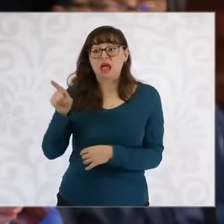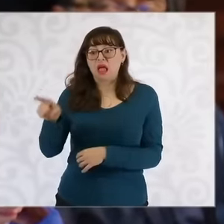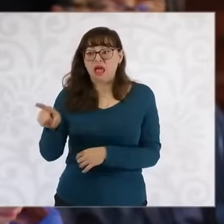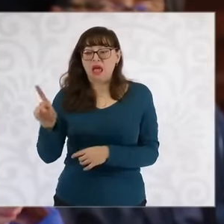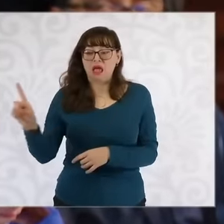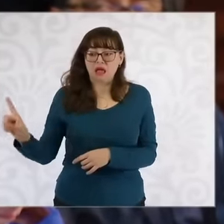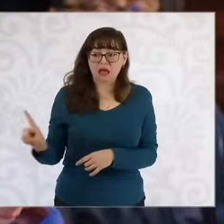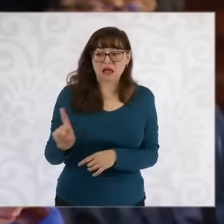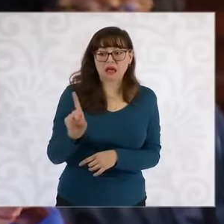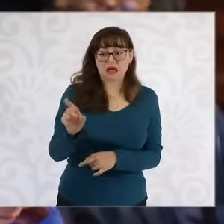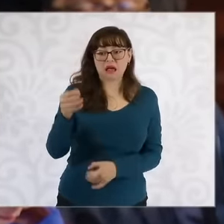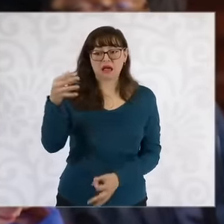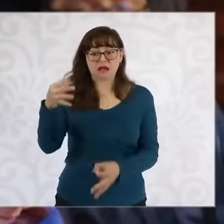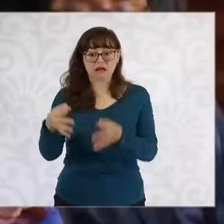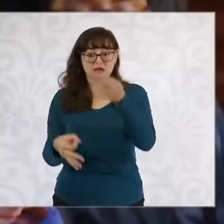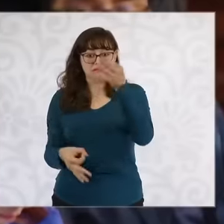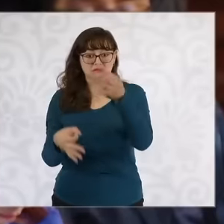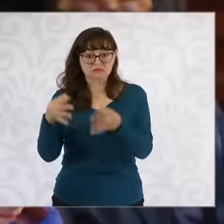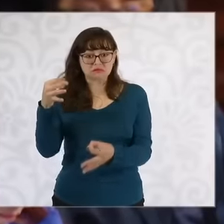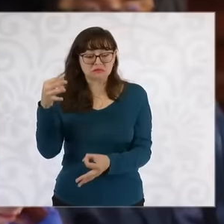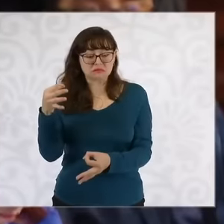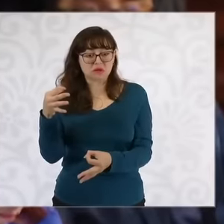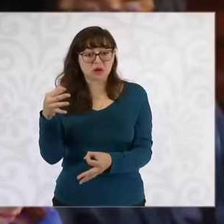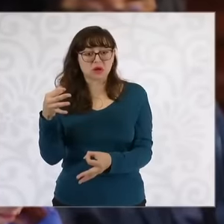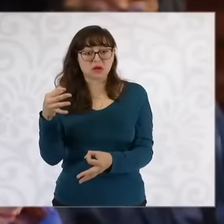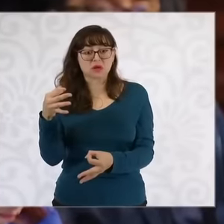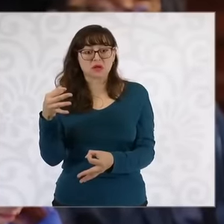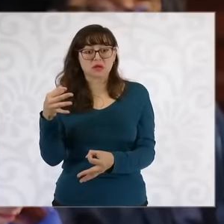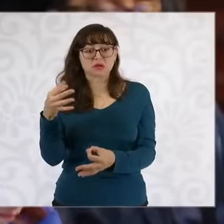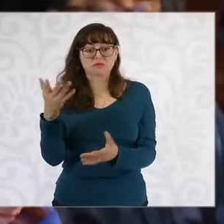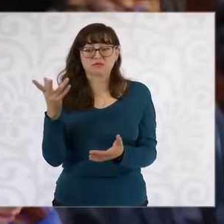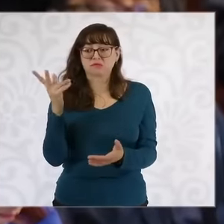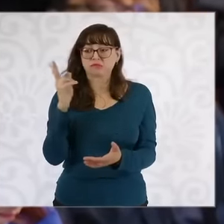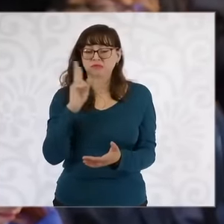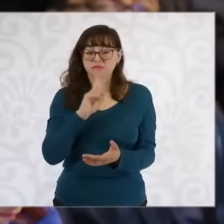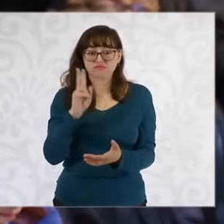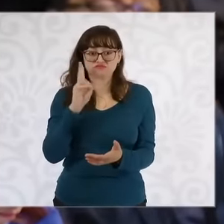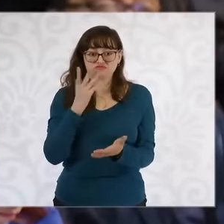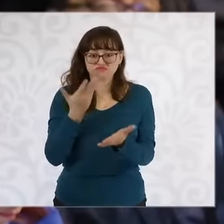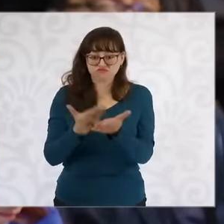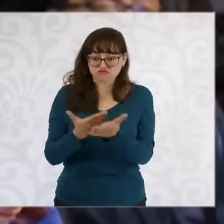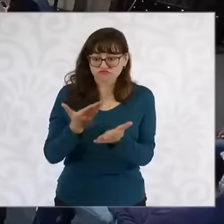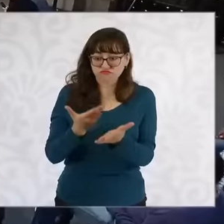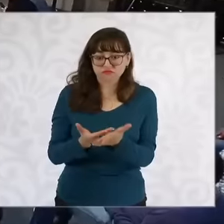la justicia impredecible, ofrecer pruebas de inocencia